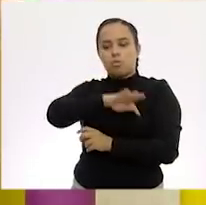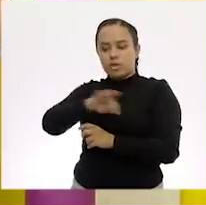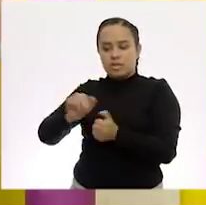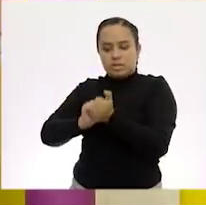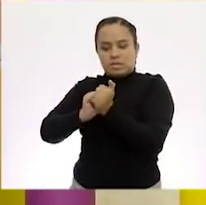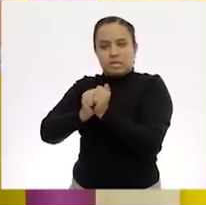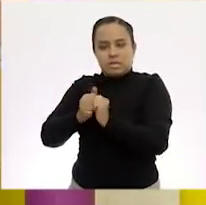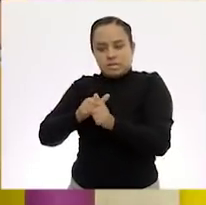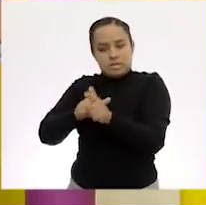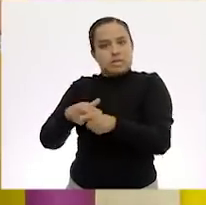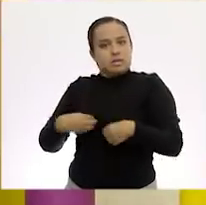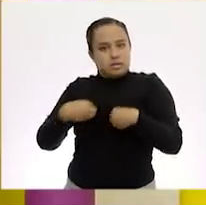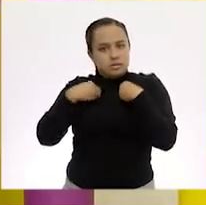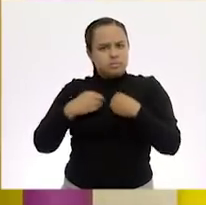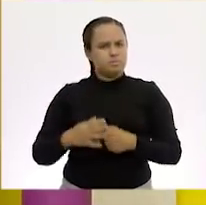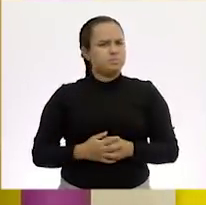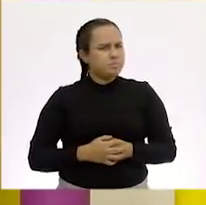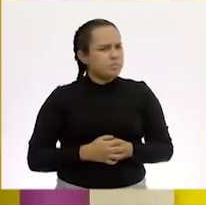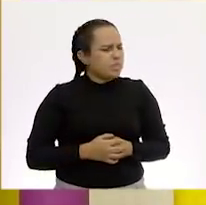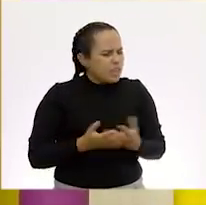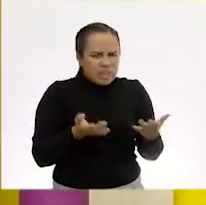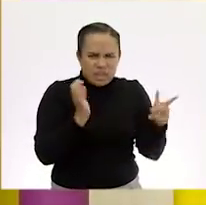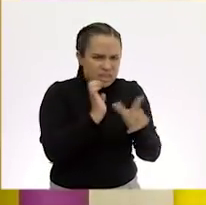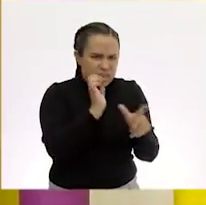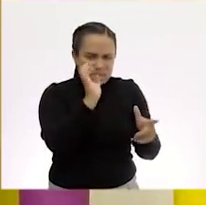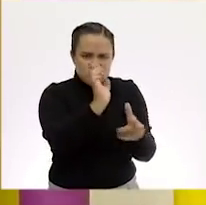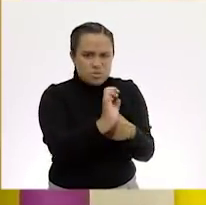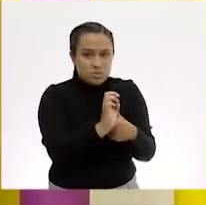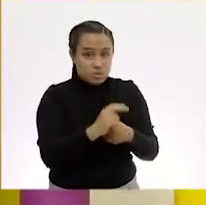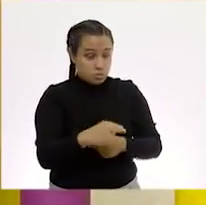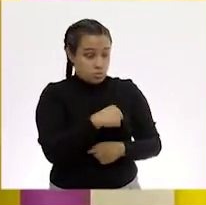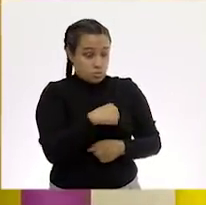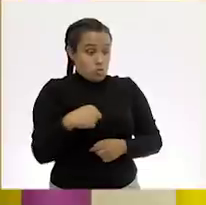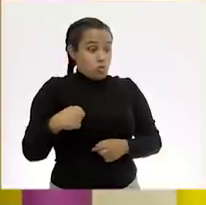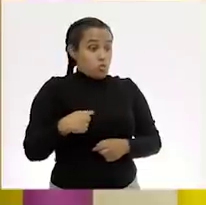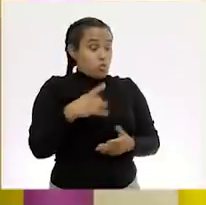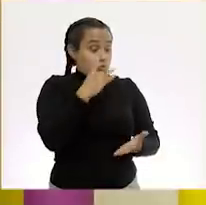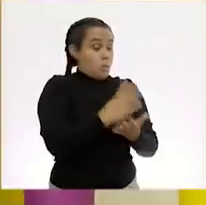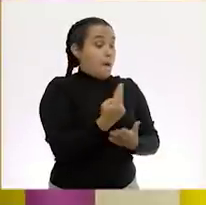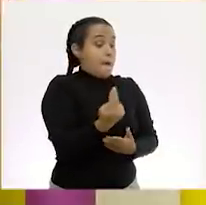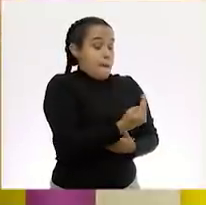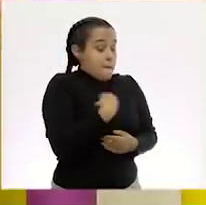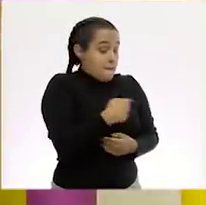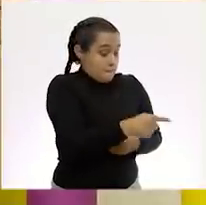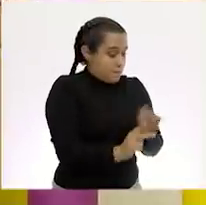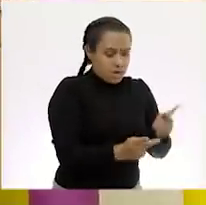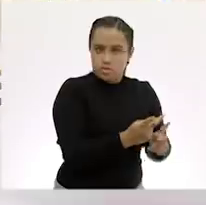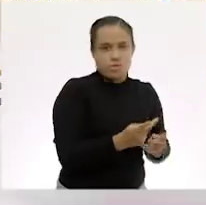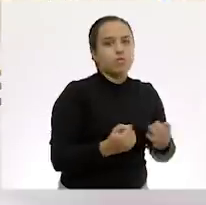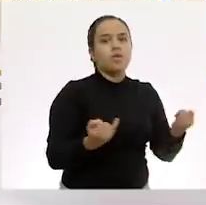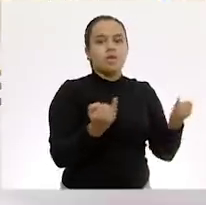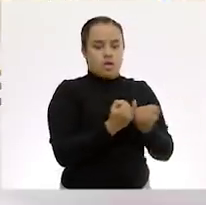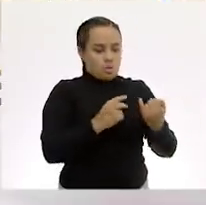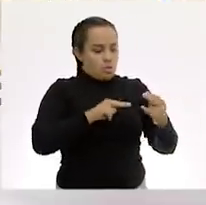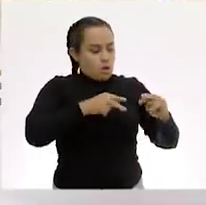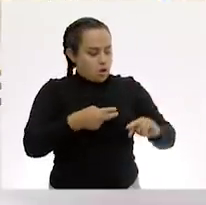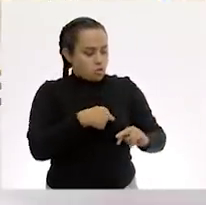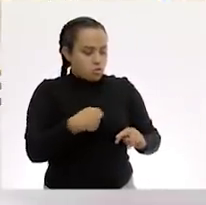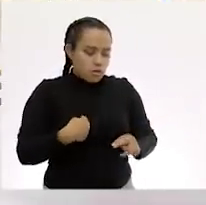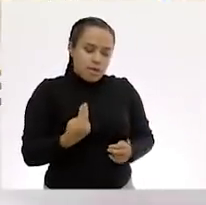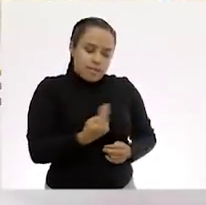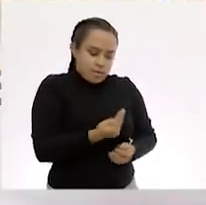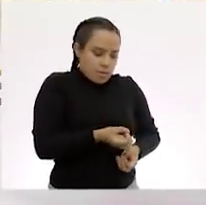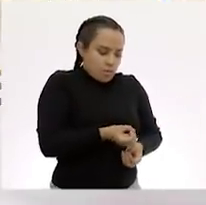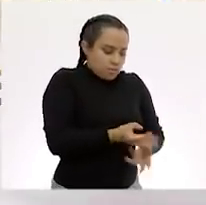Entonces esto quiere decir que no solo nosotros necesitamos a las plantas, sino también ellas necesitan un poco de